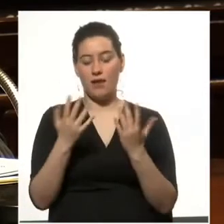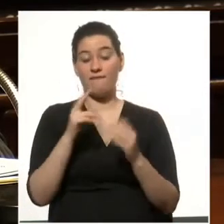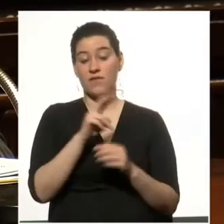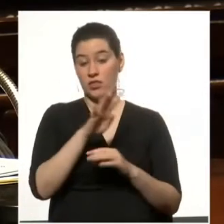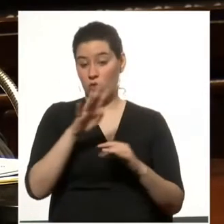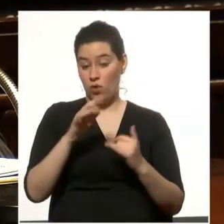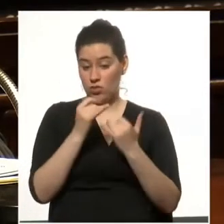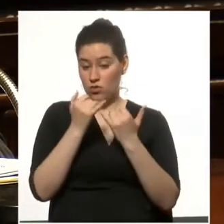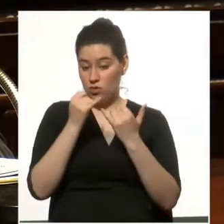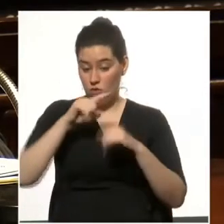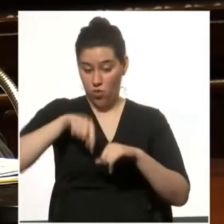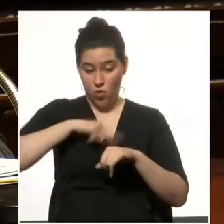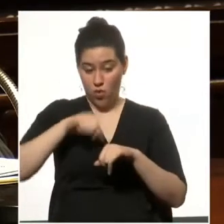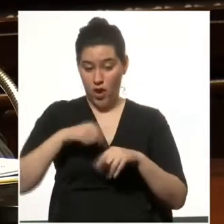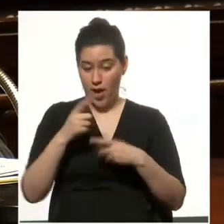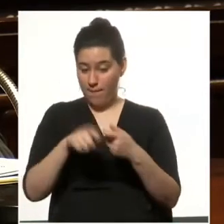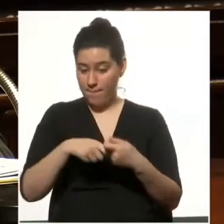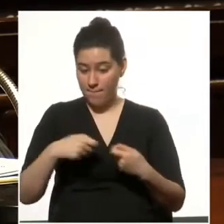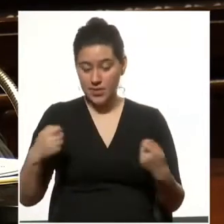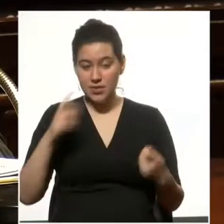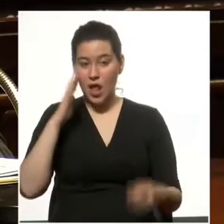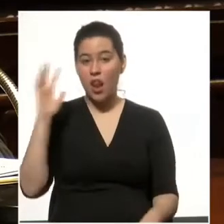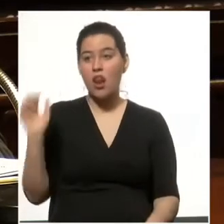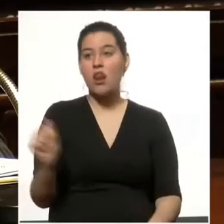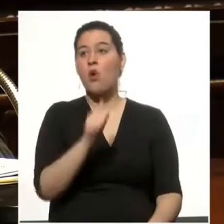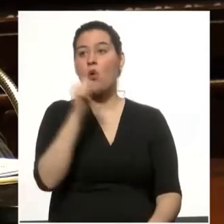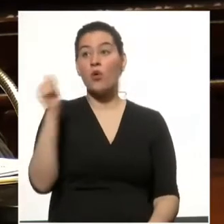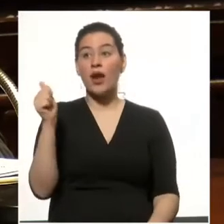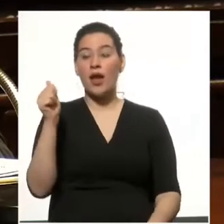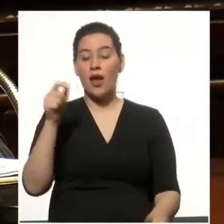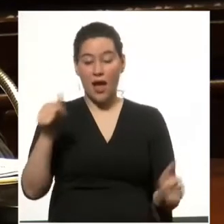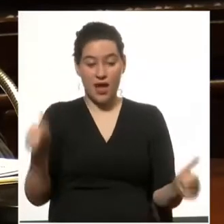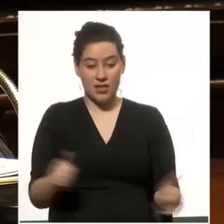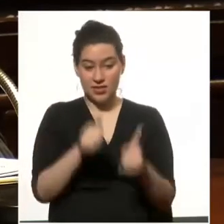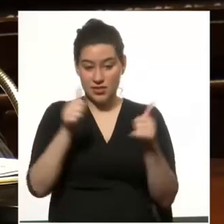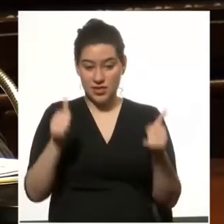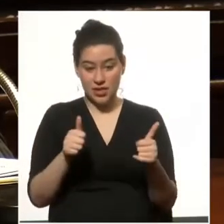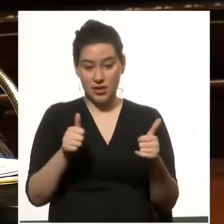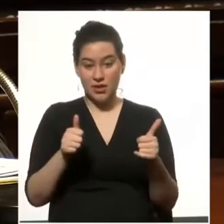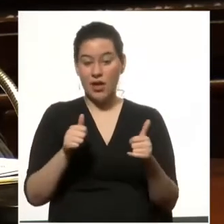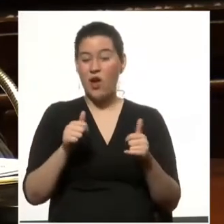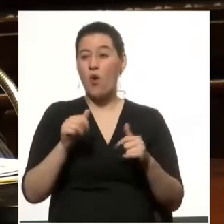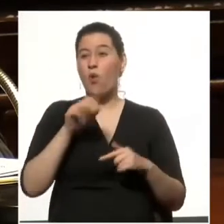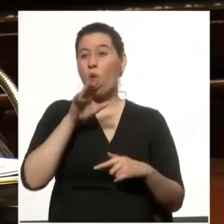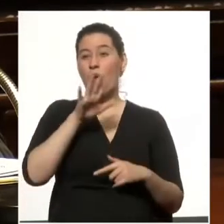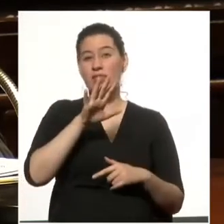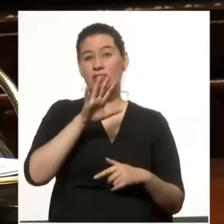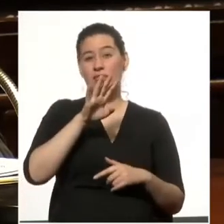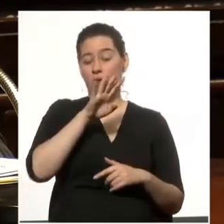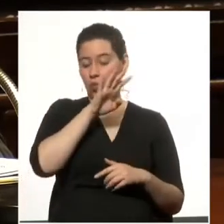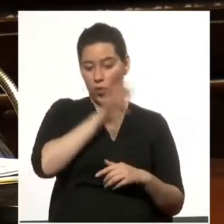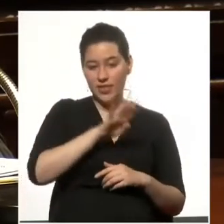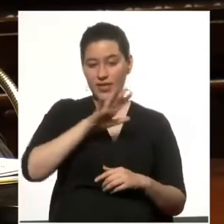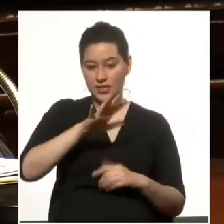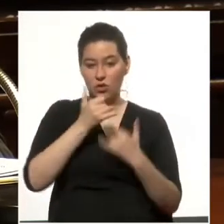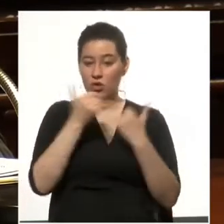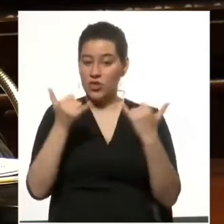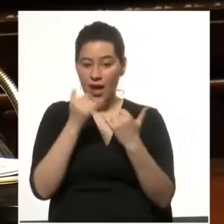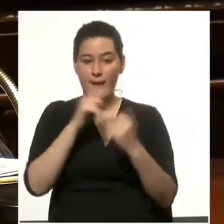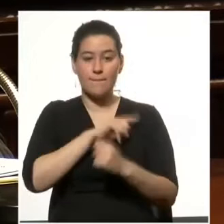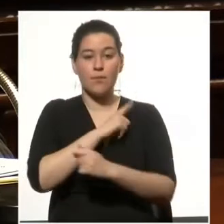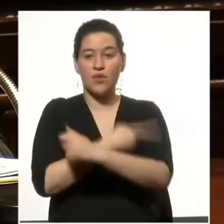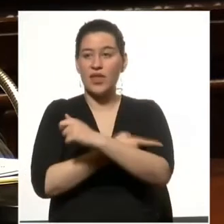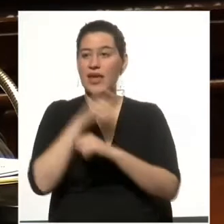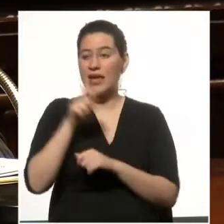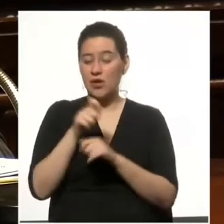24 horas, un artículo de prensa había logrado hacer algo que en 45 días el Poder Ejecutivo no